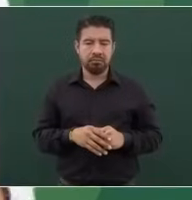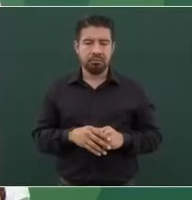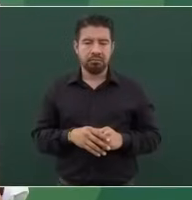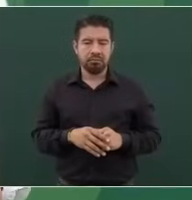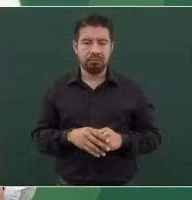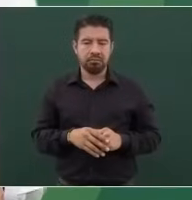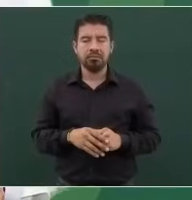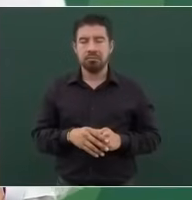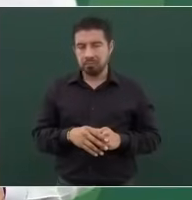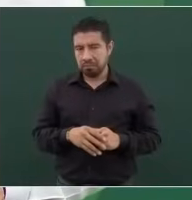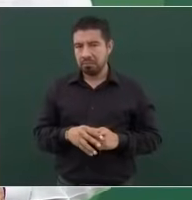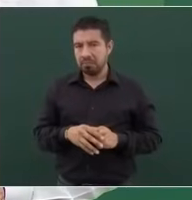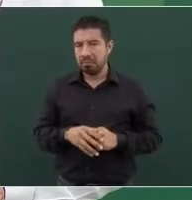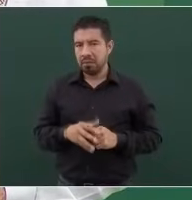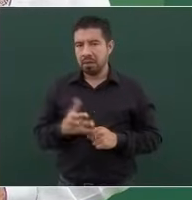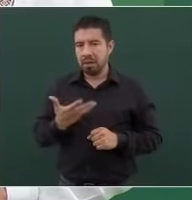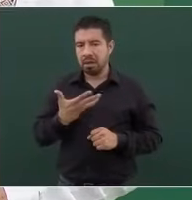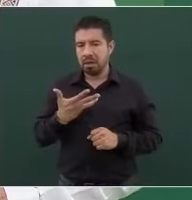siguen el ejemplo